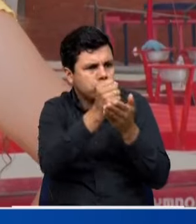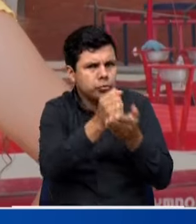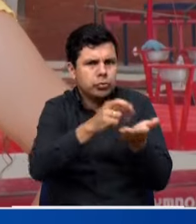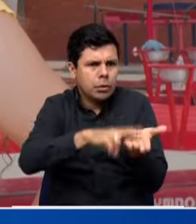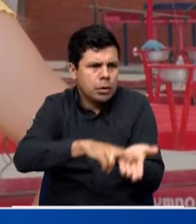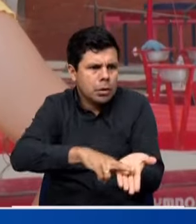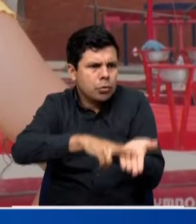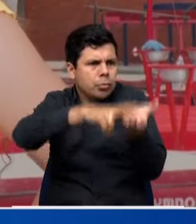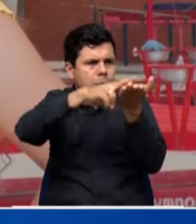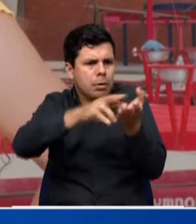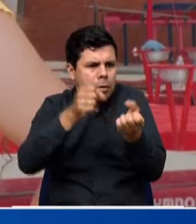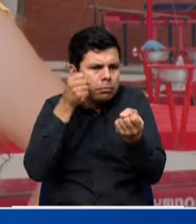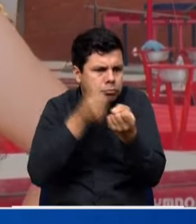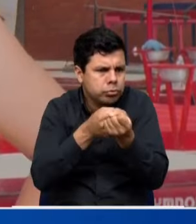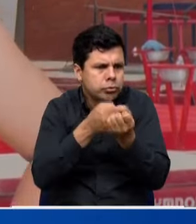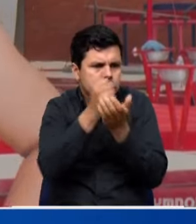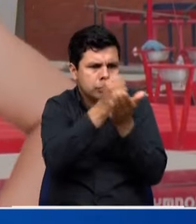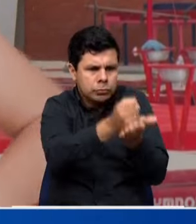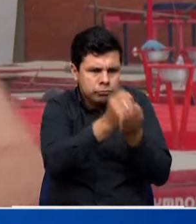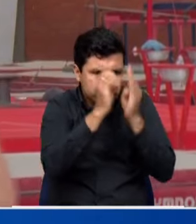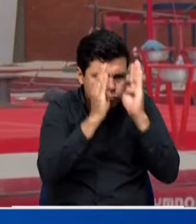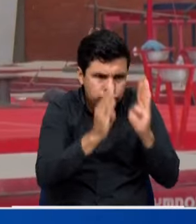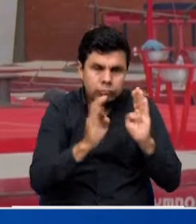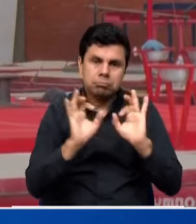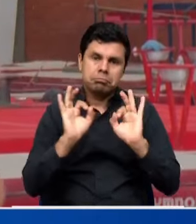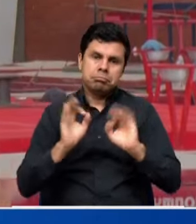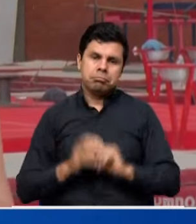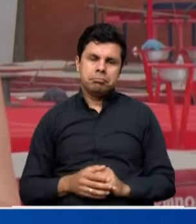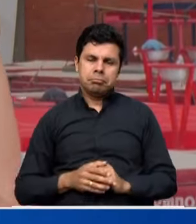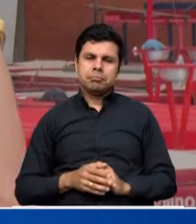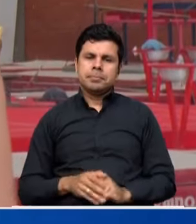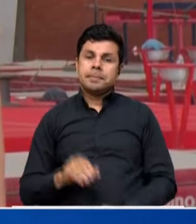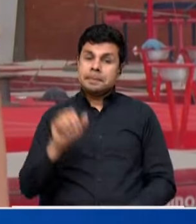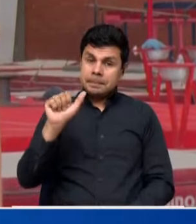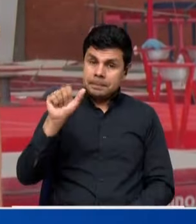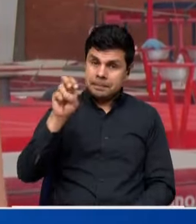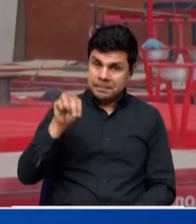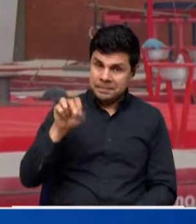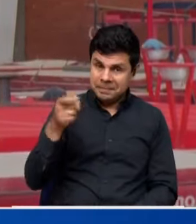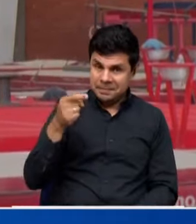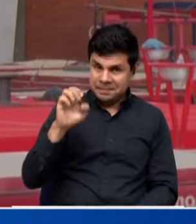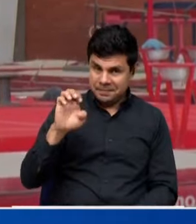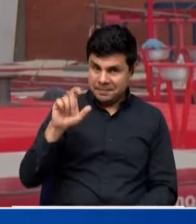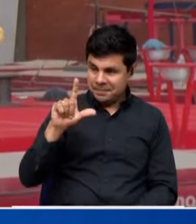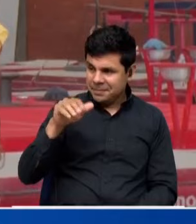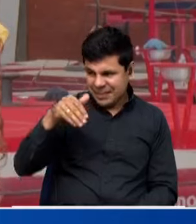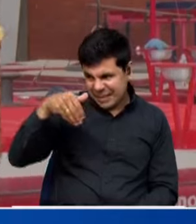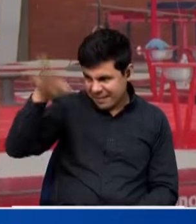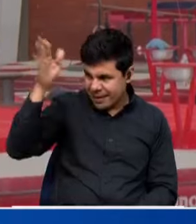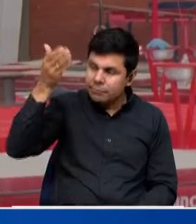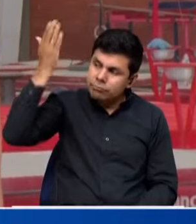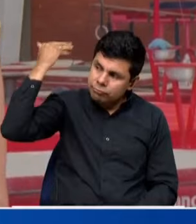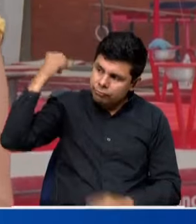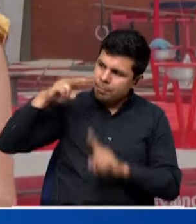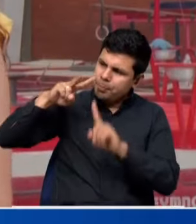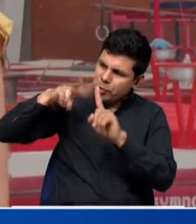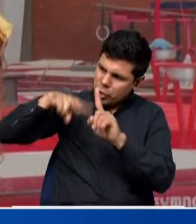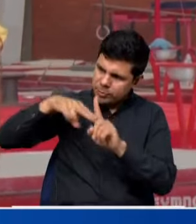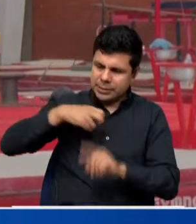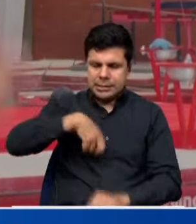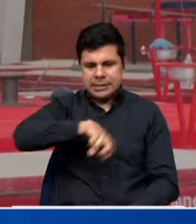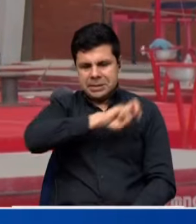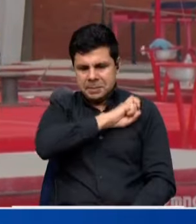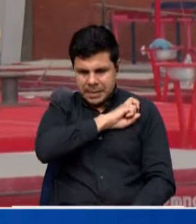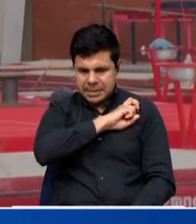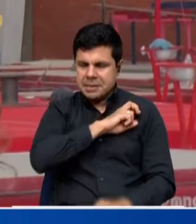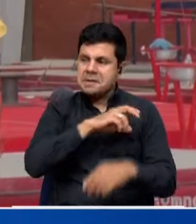muy atento a todos esos detallitos. Hablemos un poco de Ángel. ¿Qué le dijeron ustedes antes de partir a París? Bueno, se fue 2 meses antes a entrenar a España. El